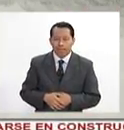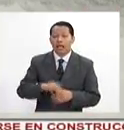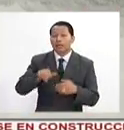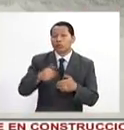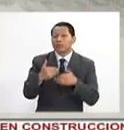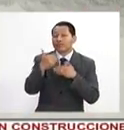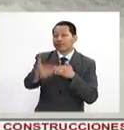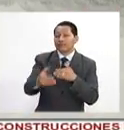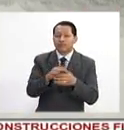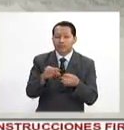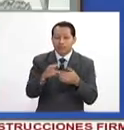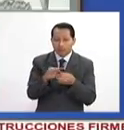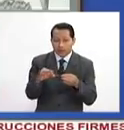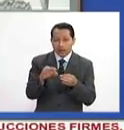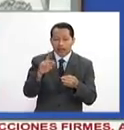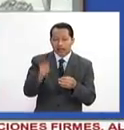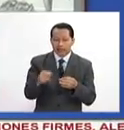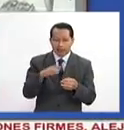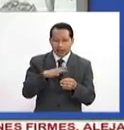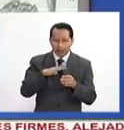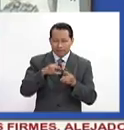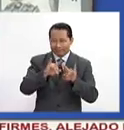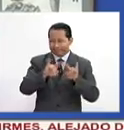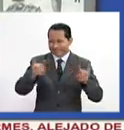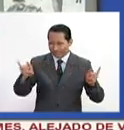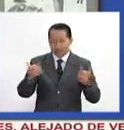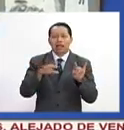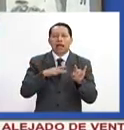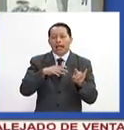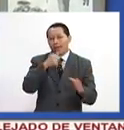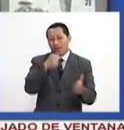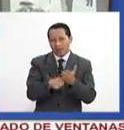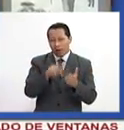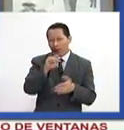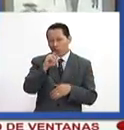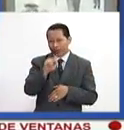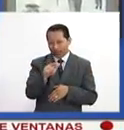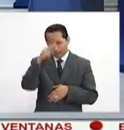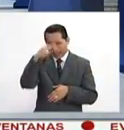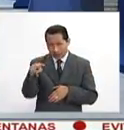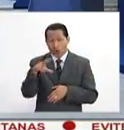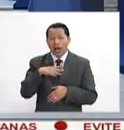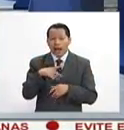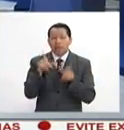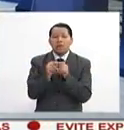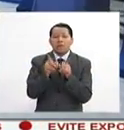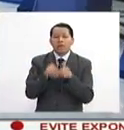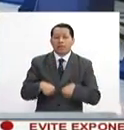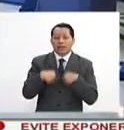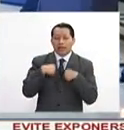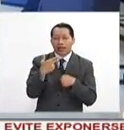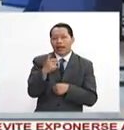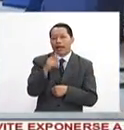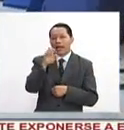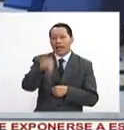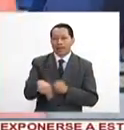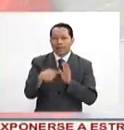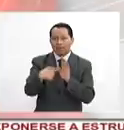Más adelante presentan en el recinto del Servicio Postal Mexicano la exposición Fragmentos de Vida del artista Helen